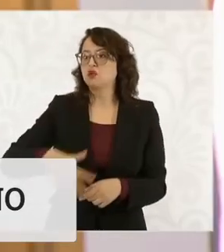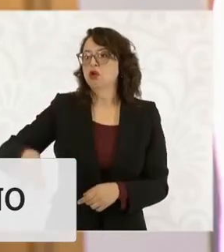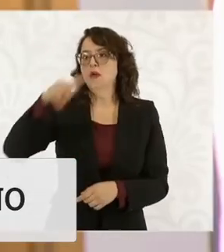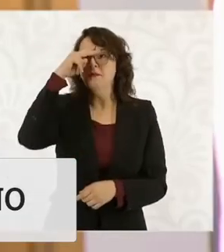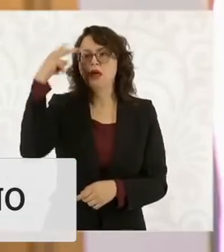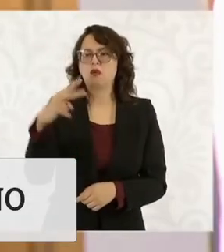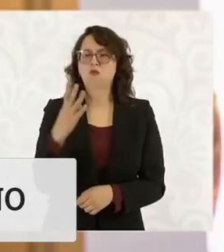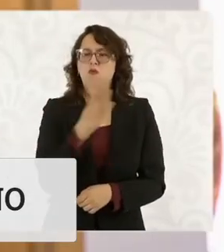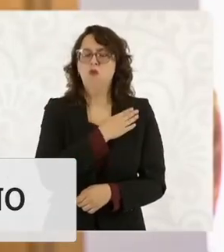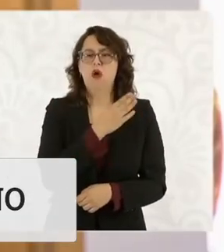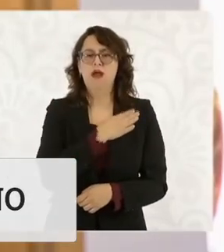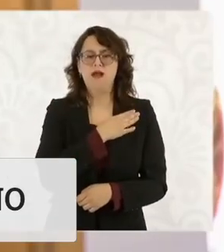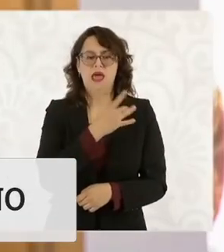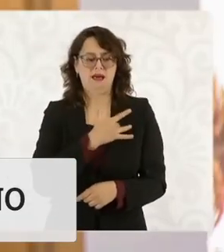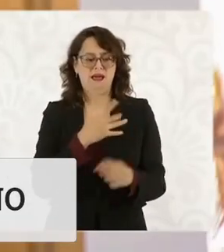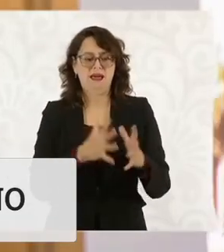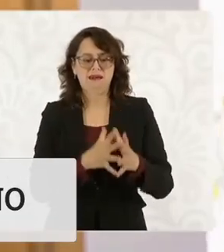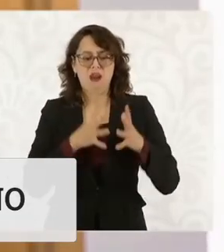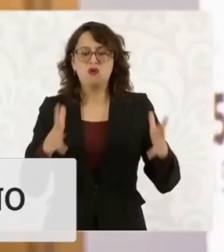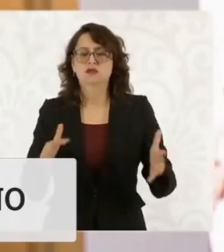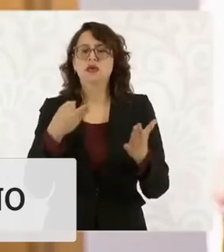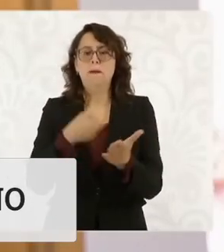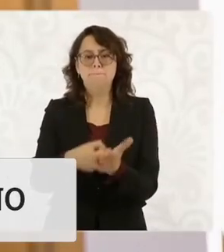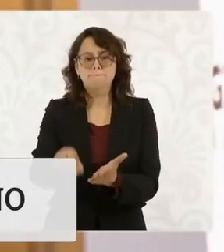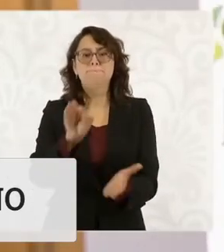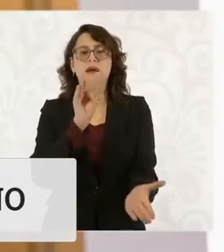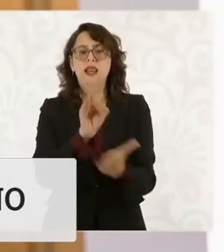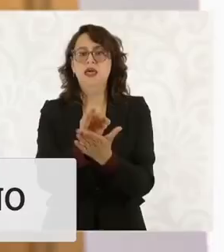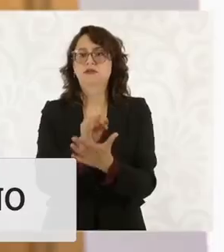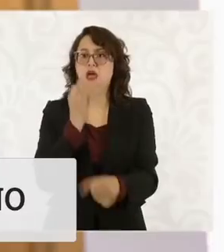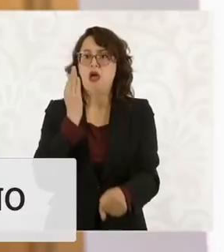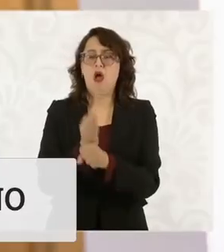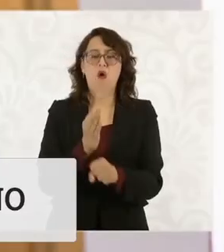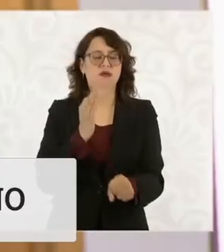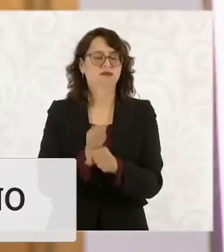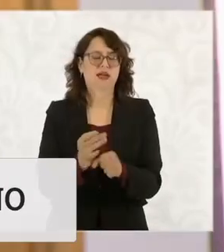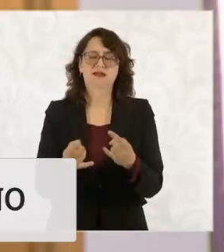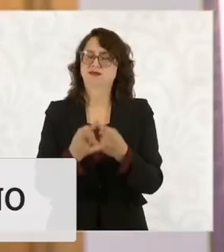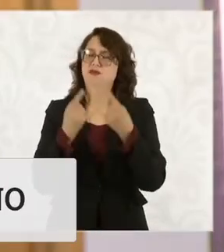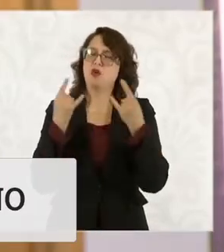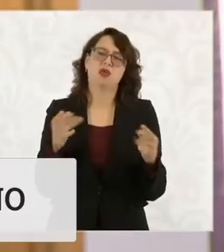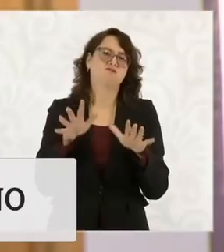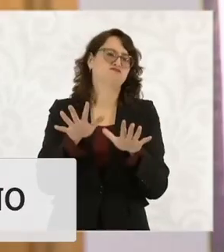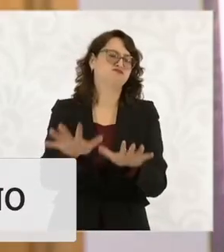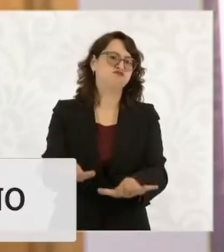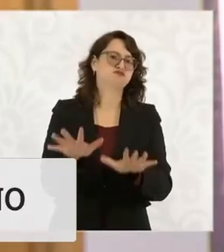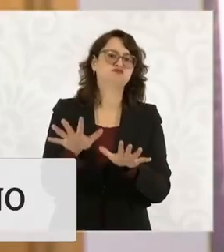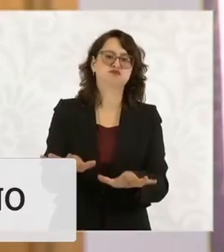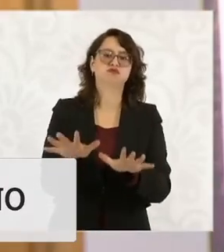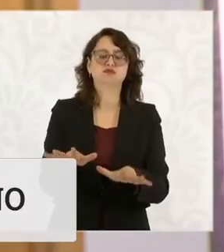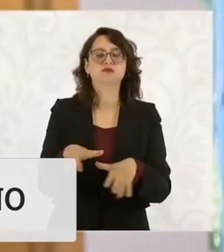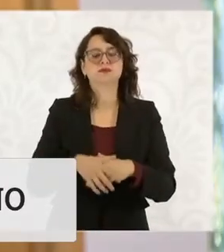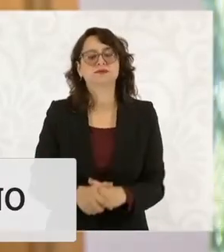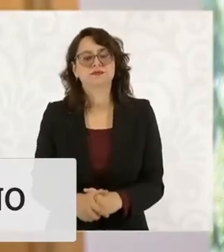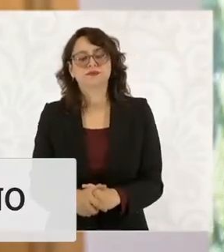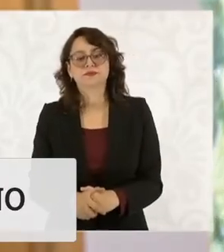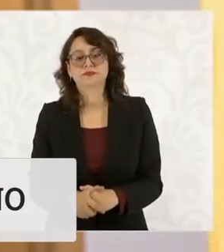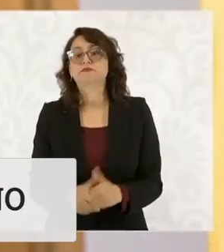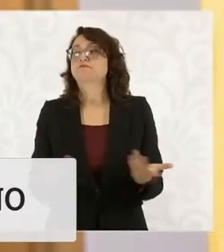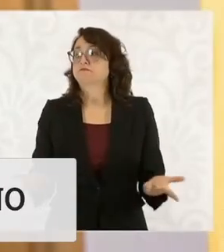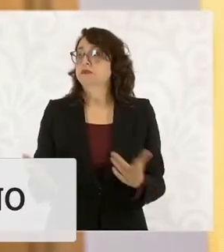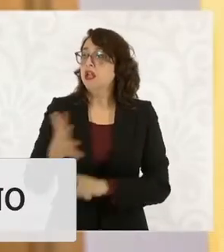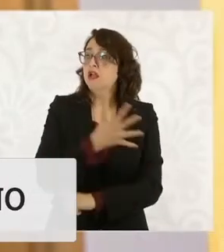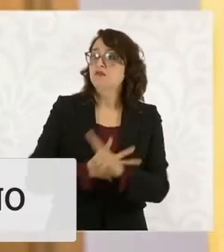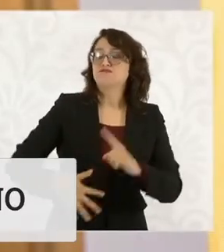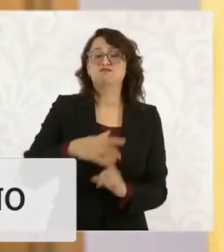y valiente y que estamos viviendo un momento estelar en nuestra historia. Aún en medio de las